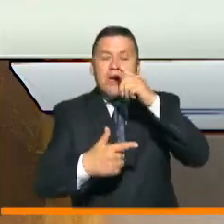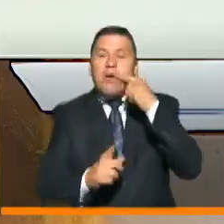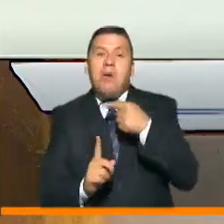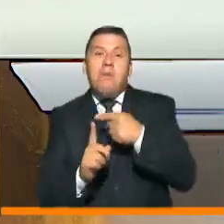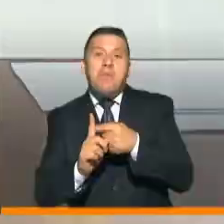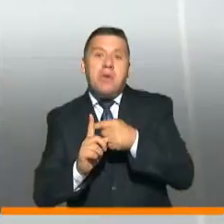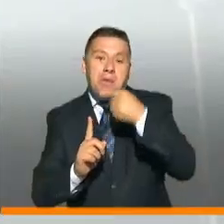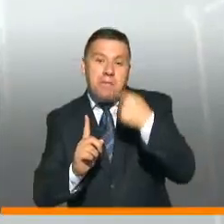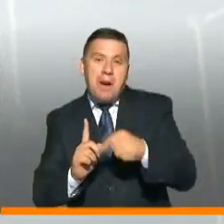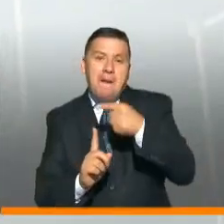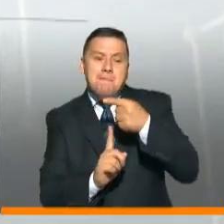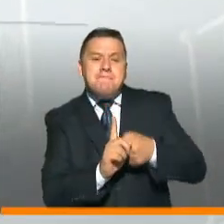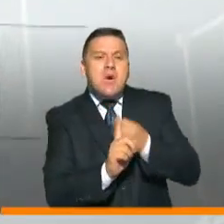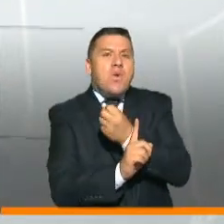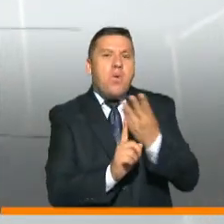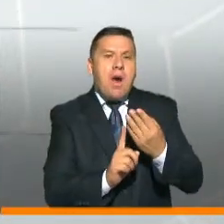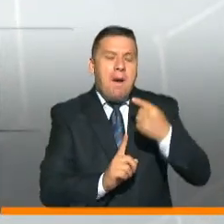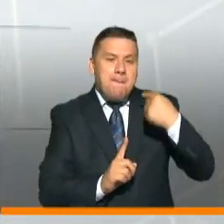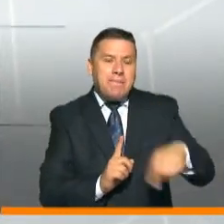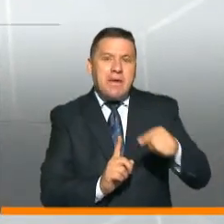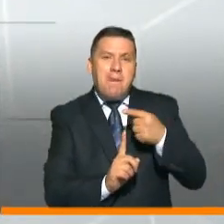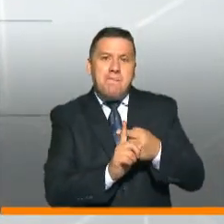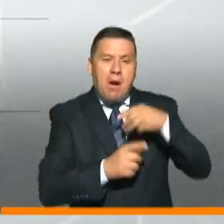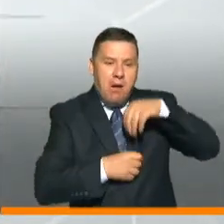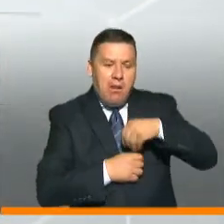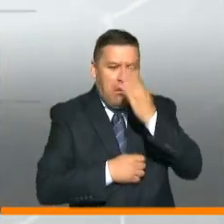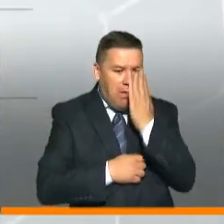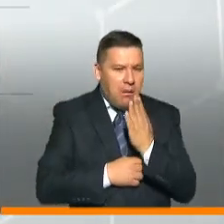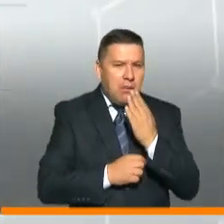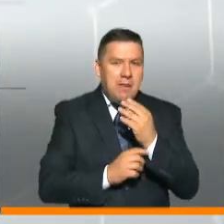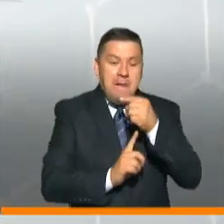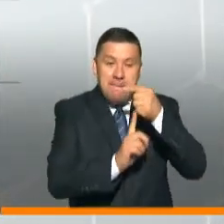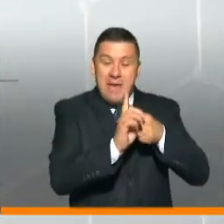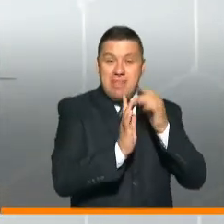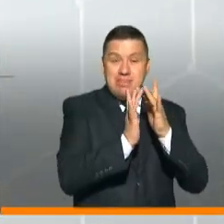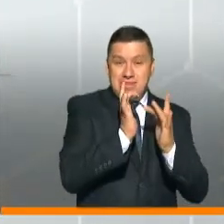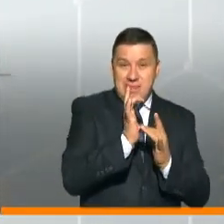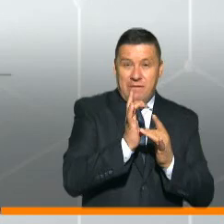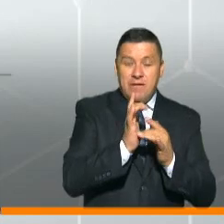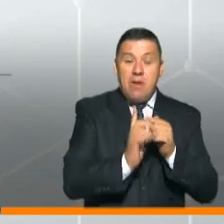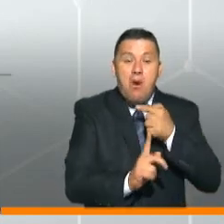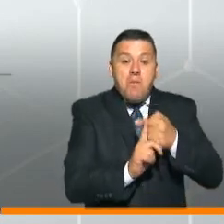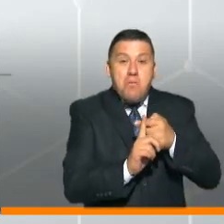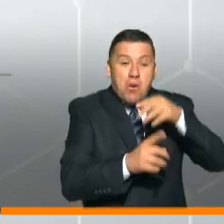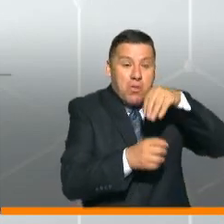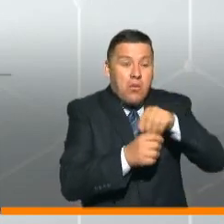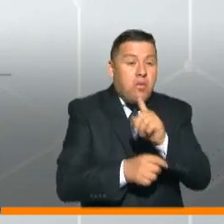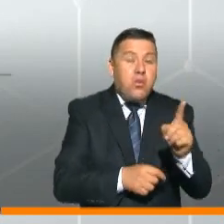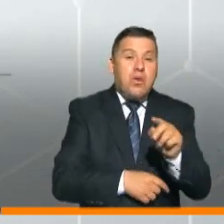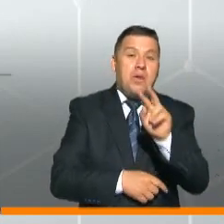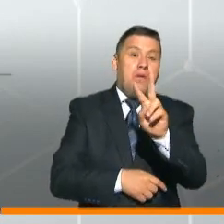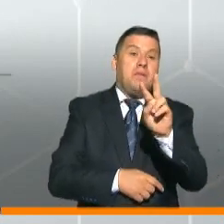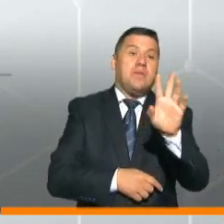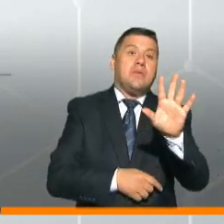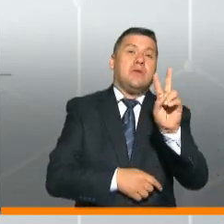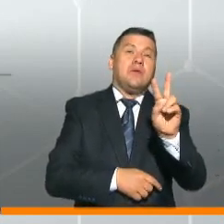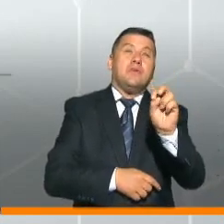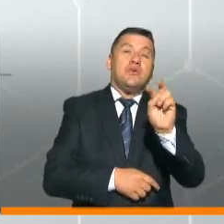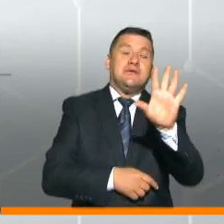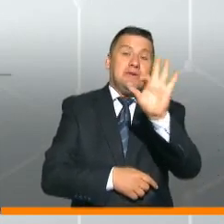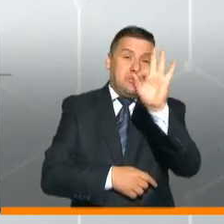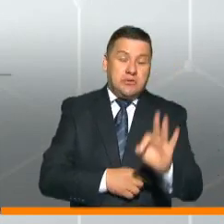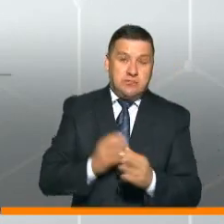positividad mensual, donde en lo que va corrido del mes de abril tenemos una positividad del